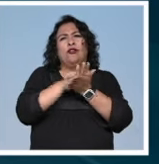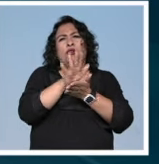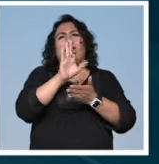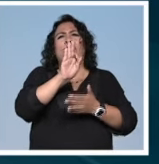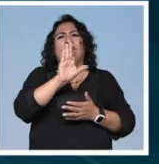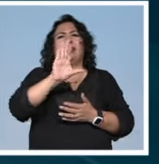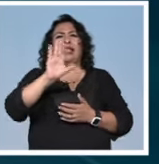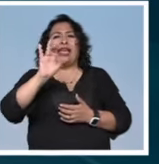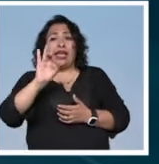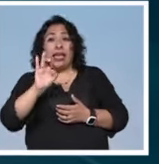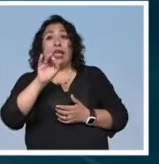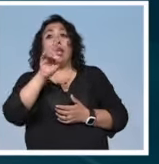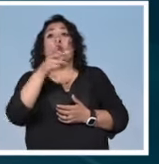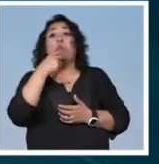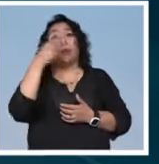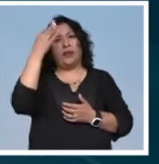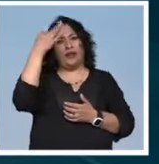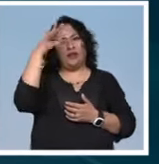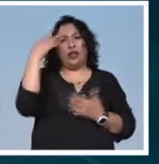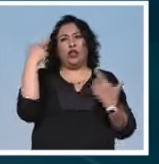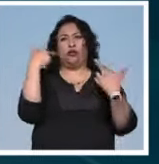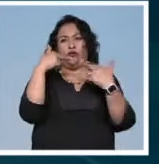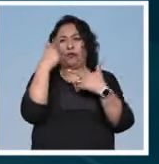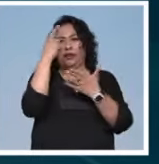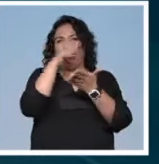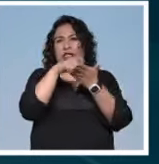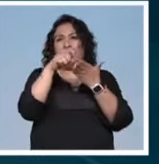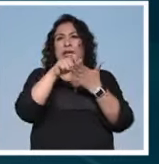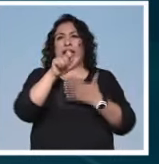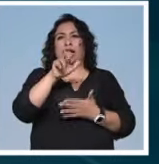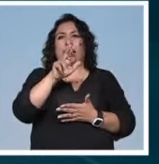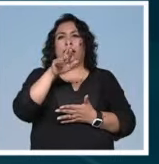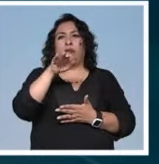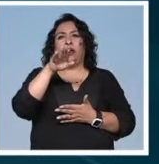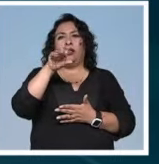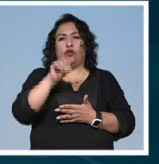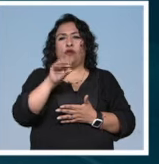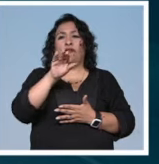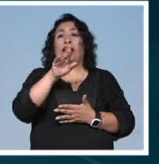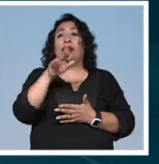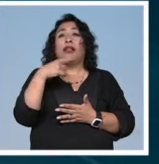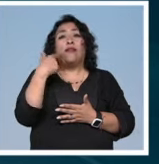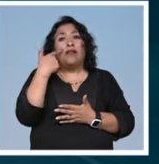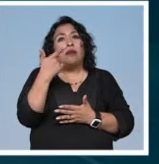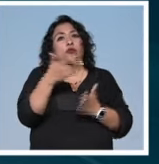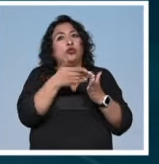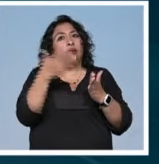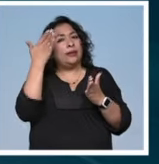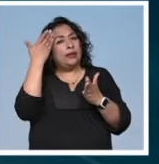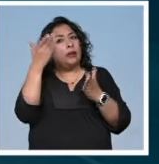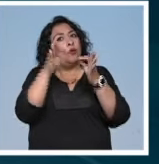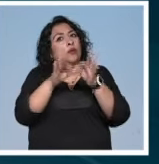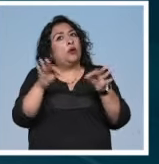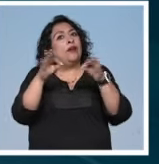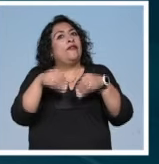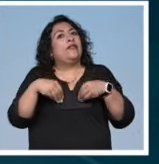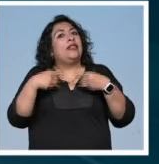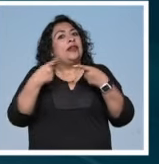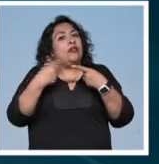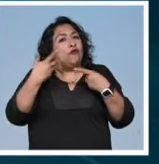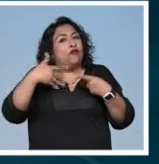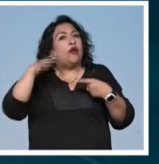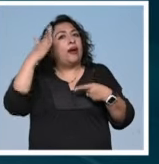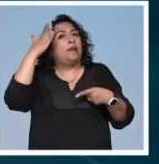Cultura Económica, el filósofo, docente y escritor Armando Bartra reconstruye los momentos cruciales en la vida de quien fuera el